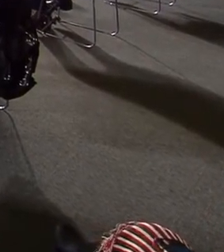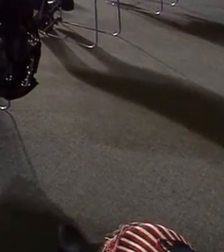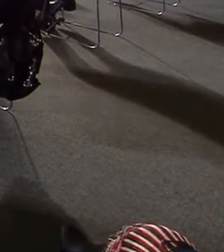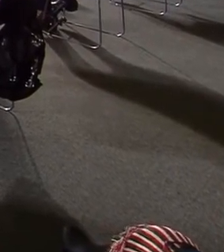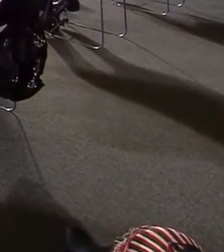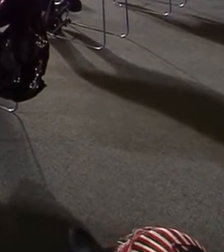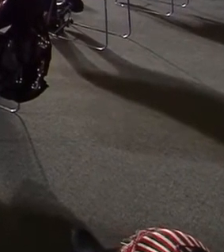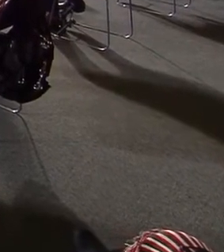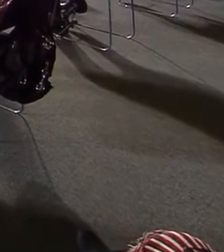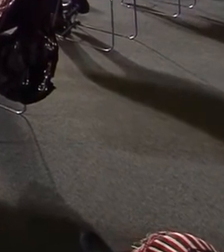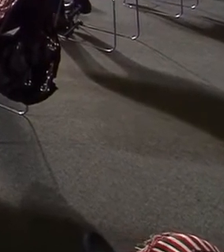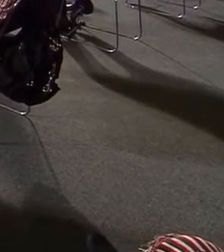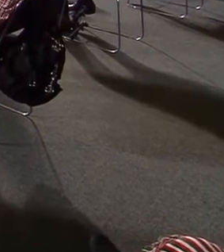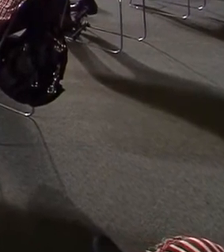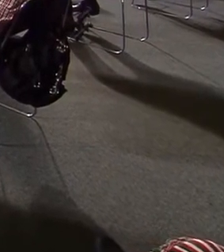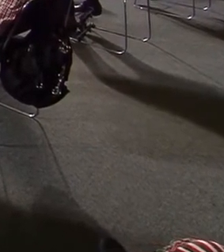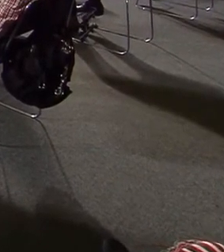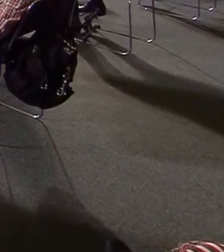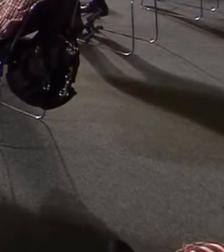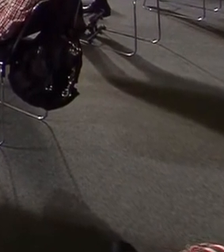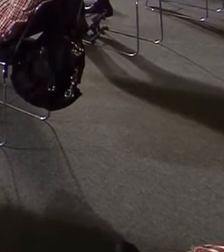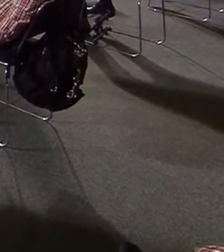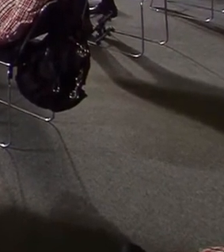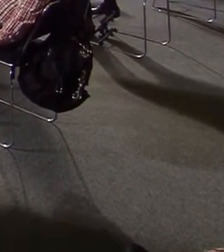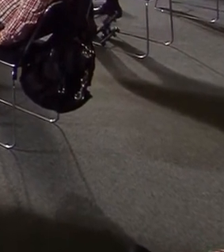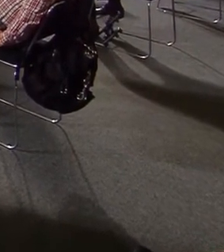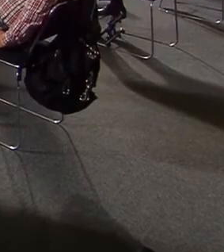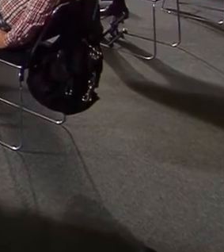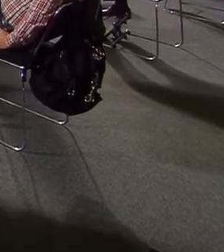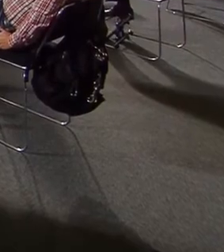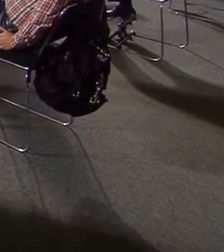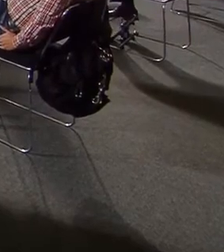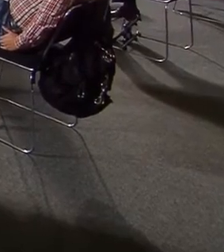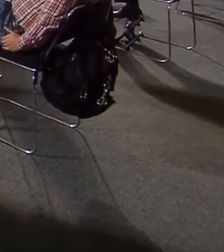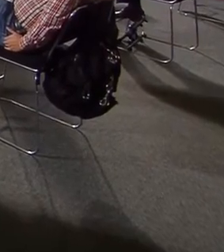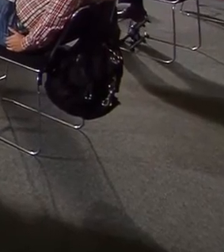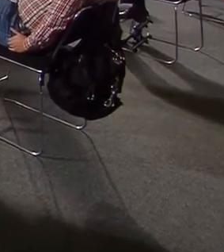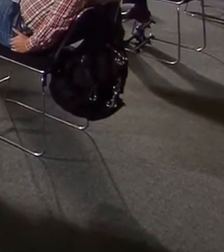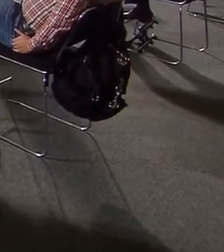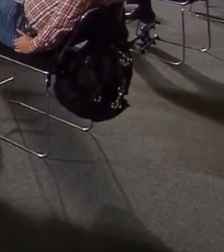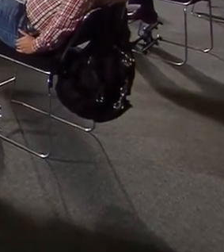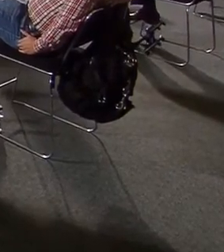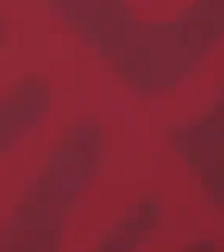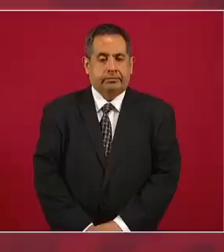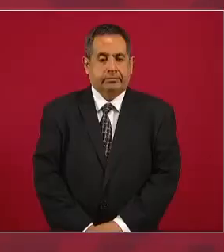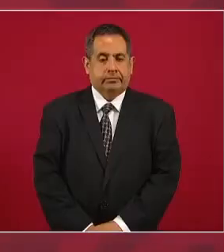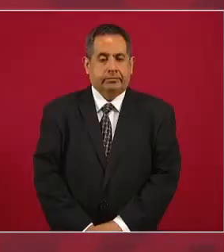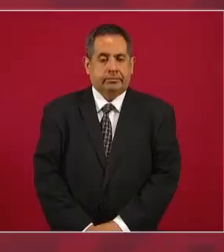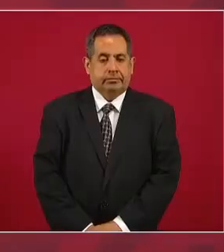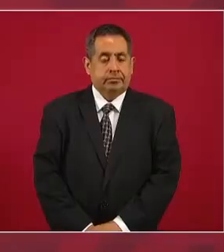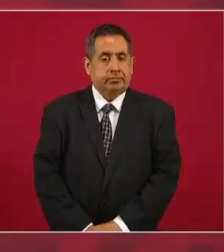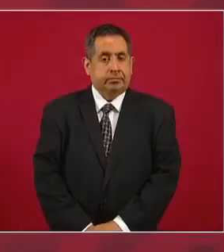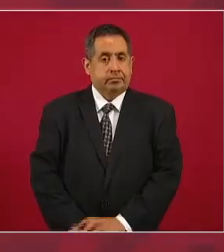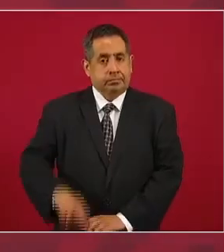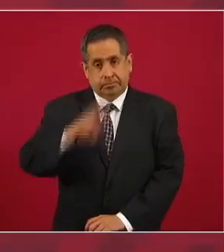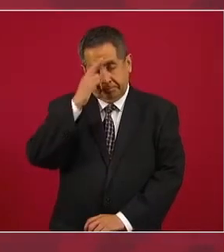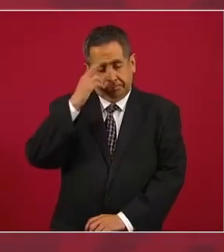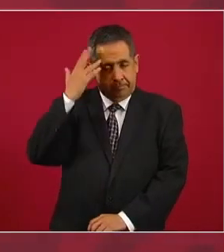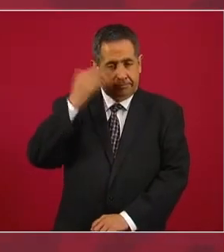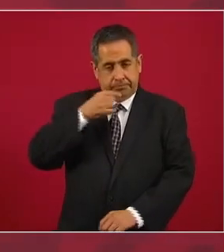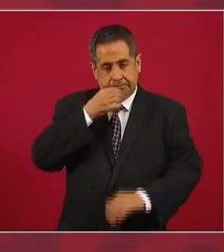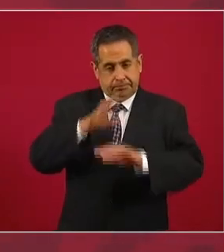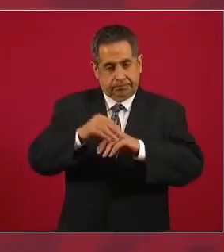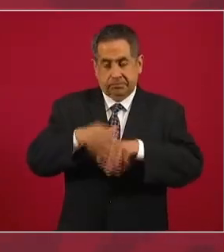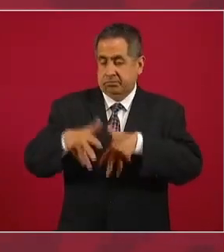Ya les he dicho cómo hacíamos manifestaciones de protesta y en el